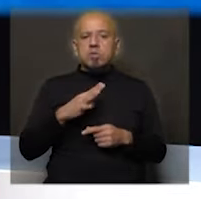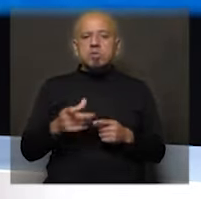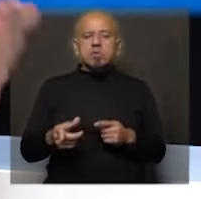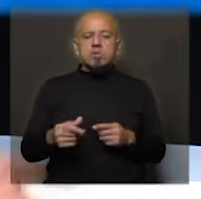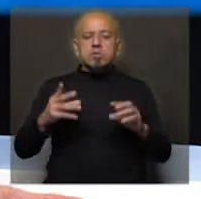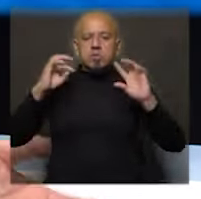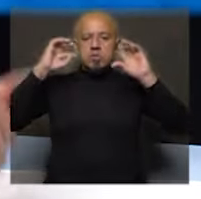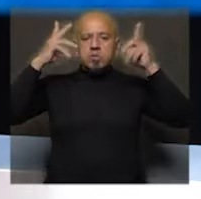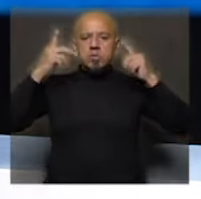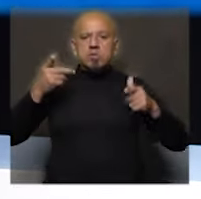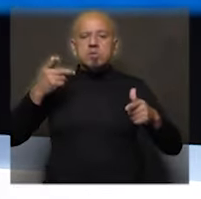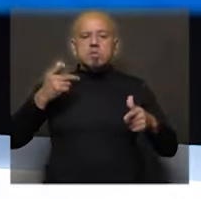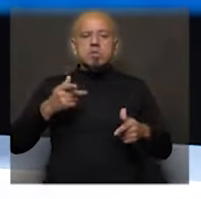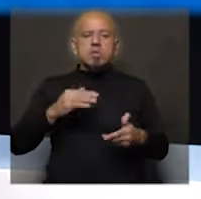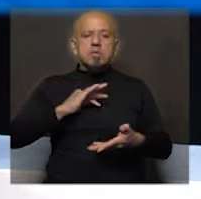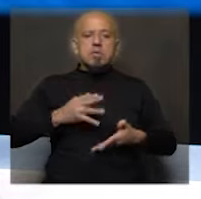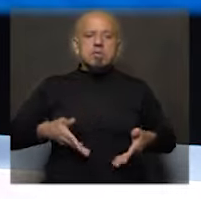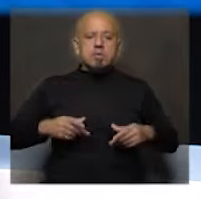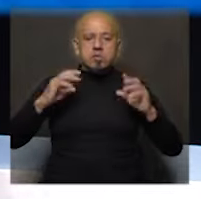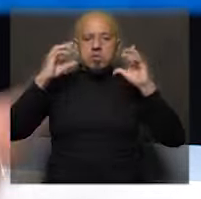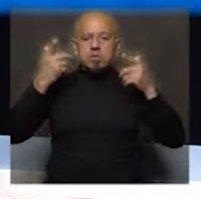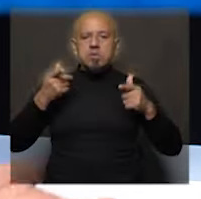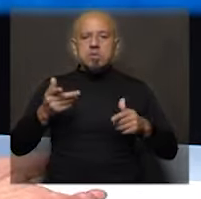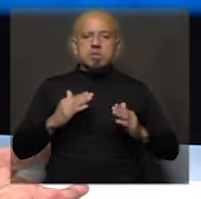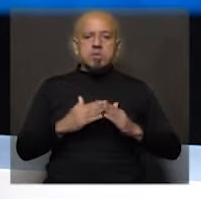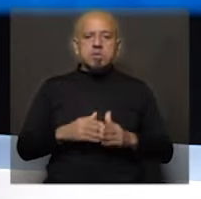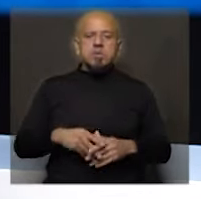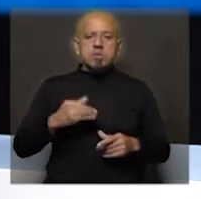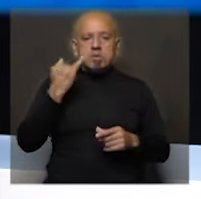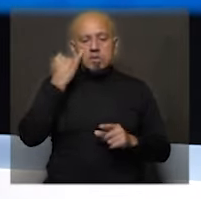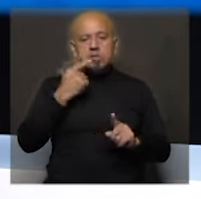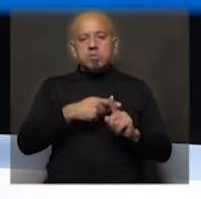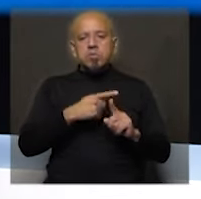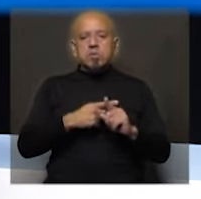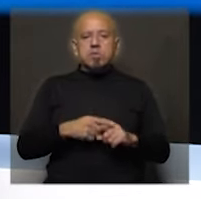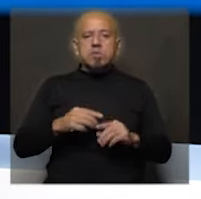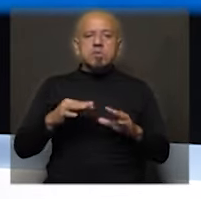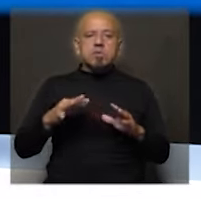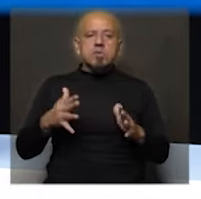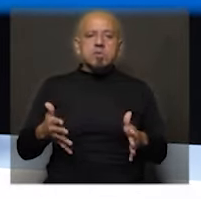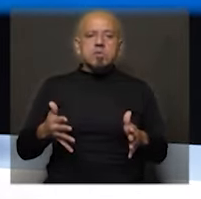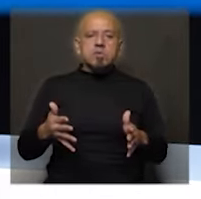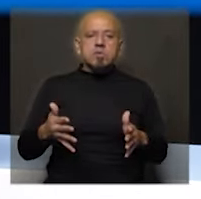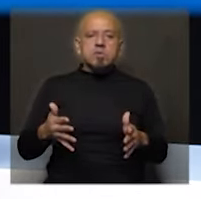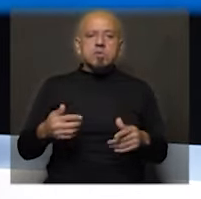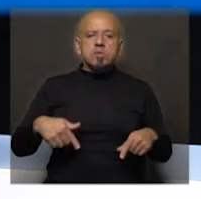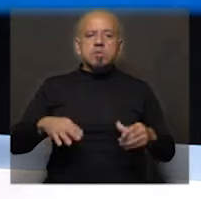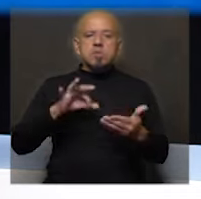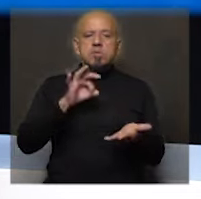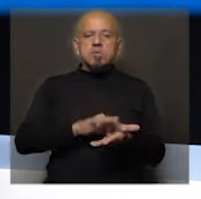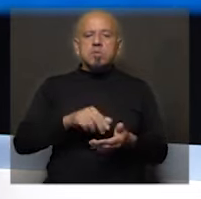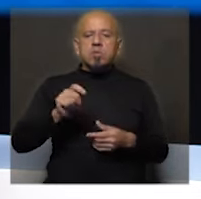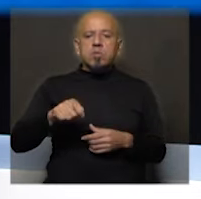son de violencia basada en género que incluye violencia doméstica y delitos sexuales se considera dentro del sistema de